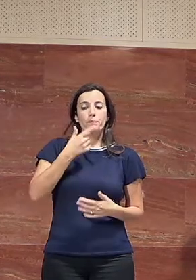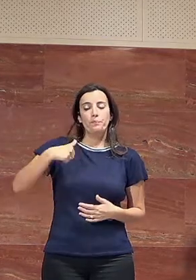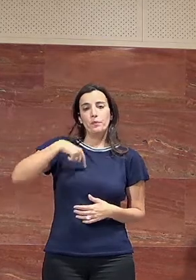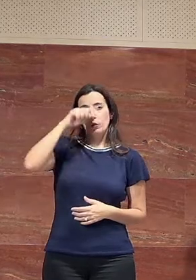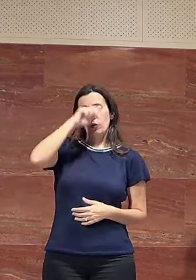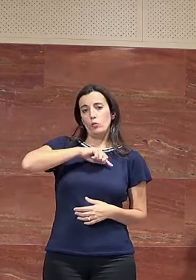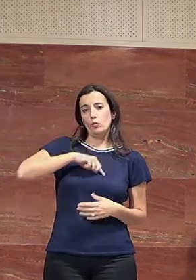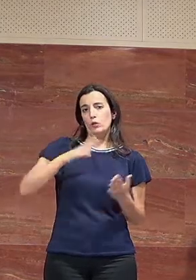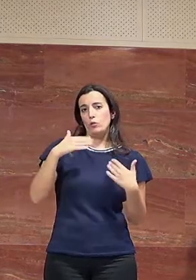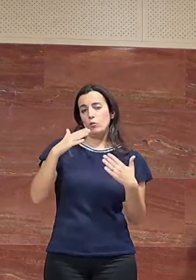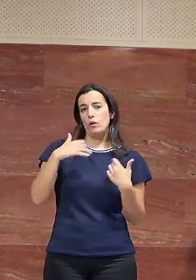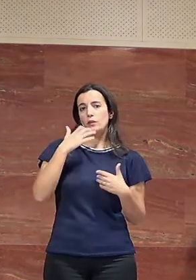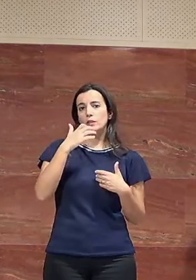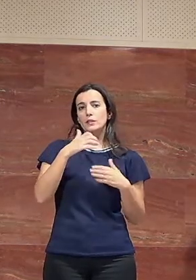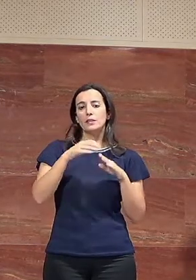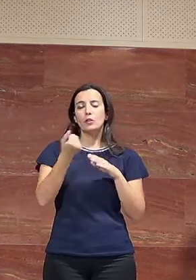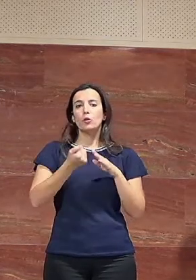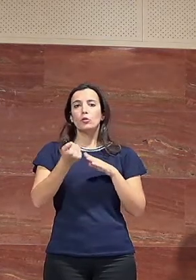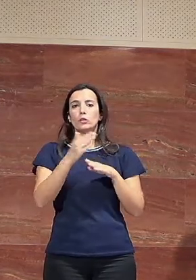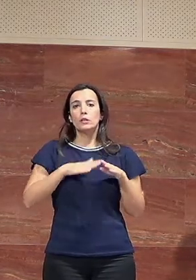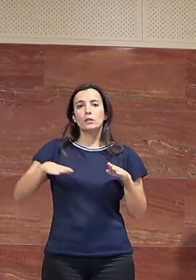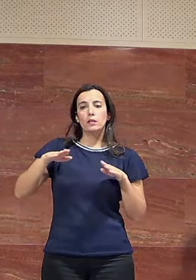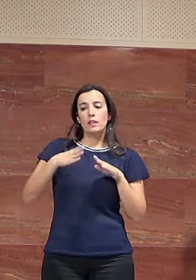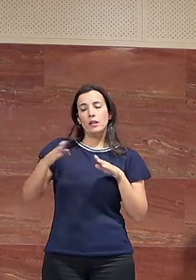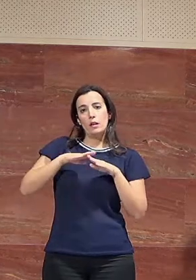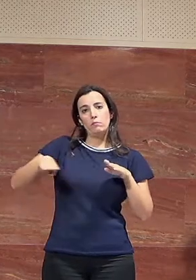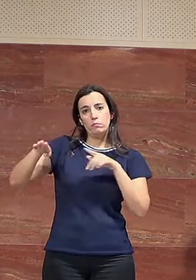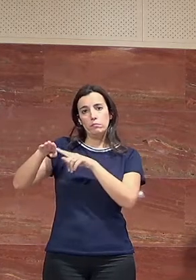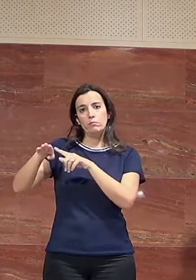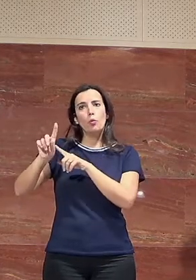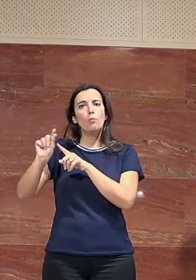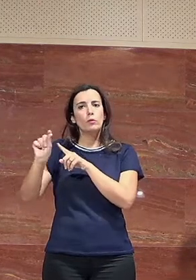cuando ponemos el coche, aunque sea un minuto encima de la acera, estamos quitando el espacio al peatón,